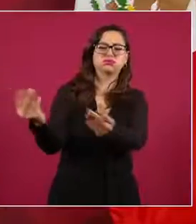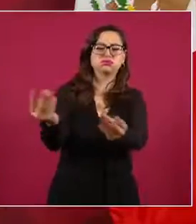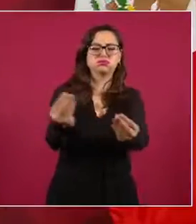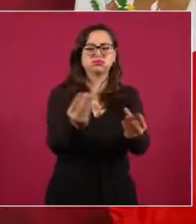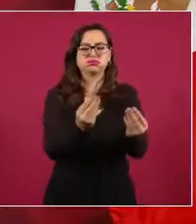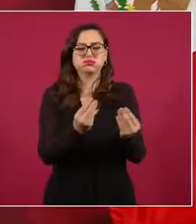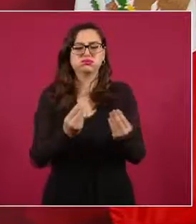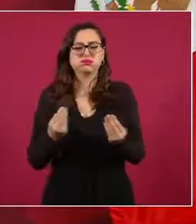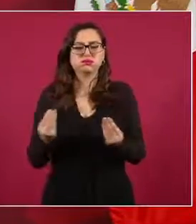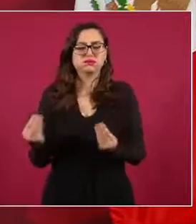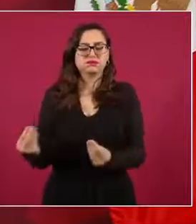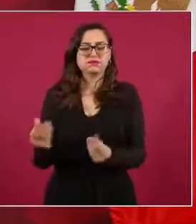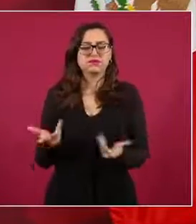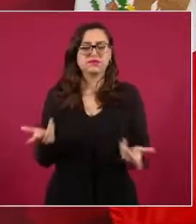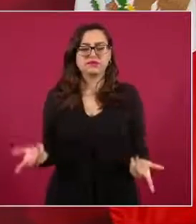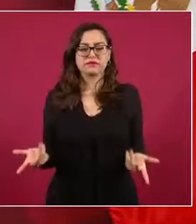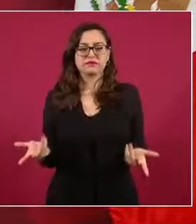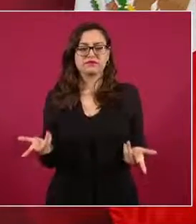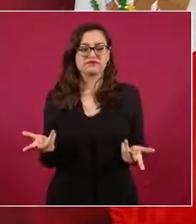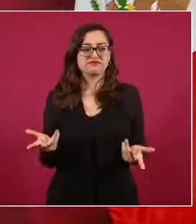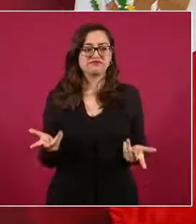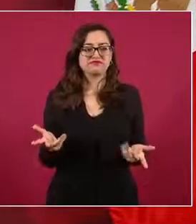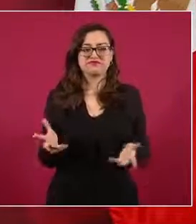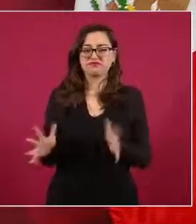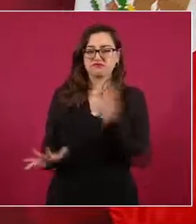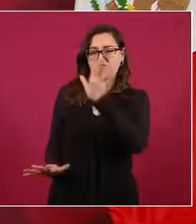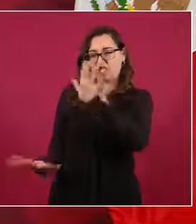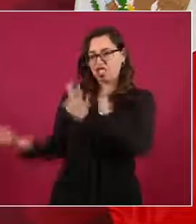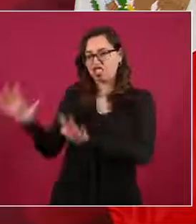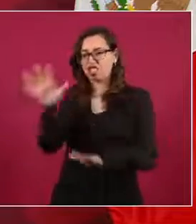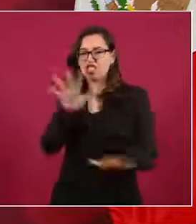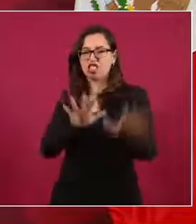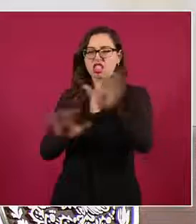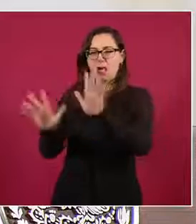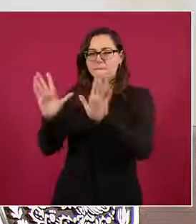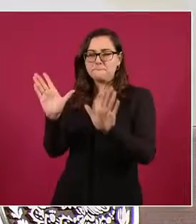menos susceptibles de manipulación.